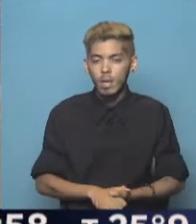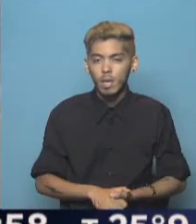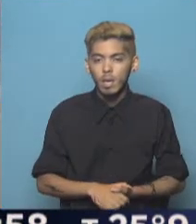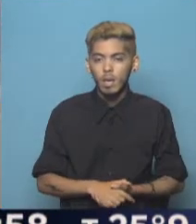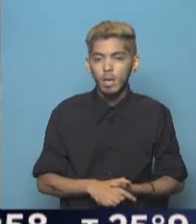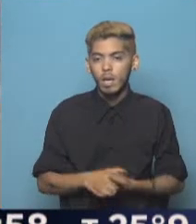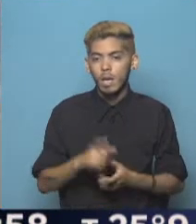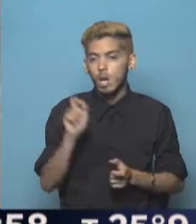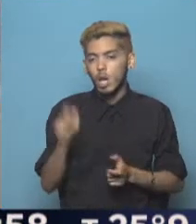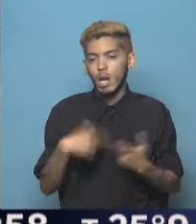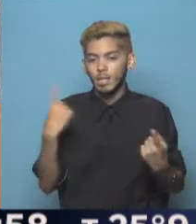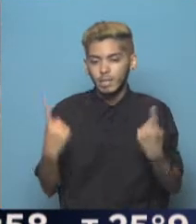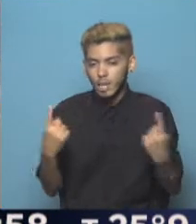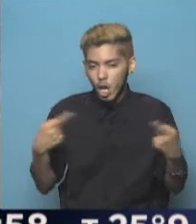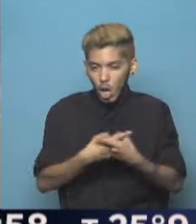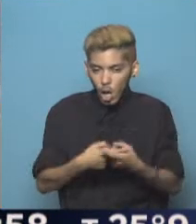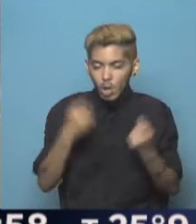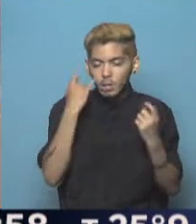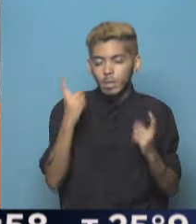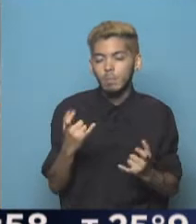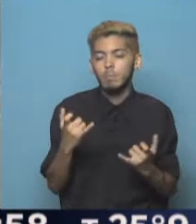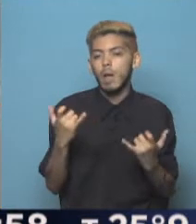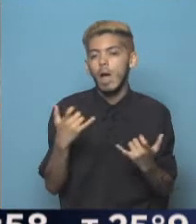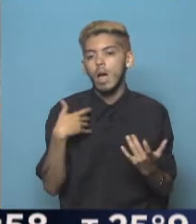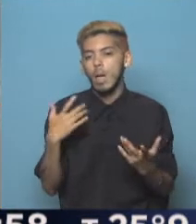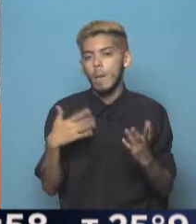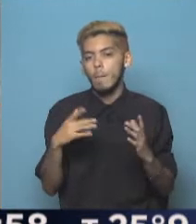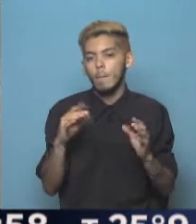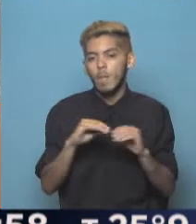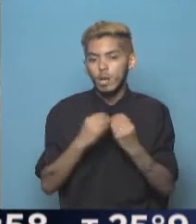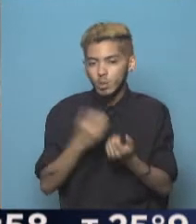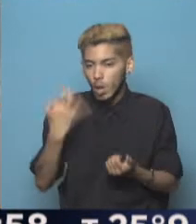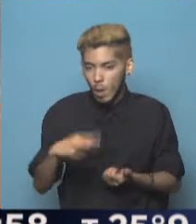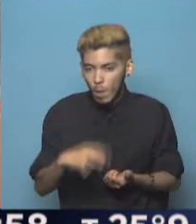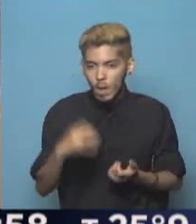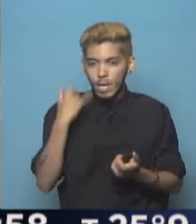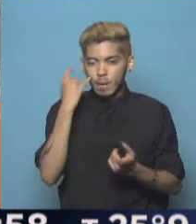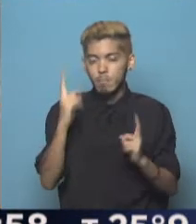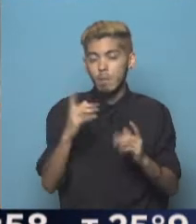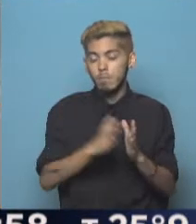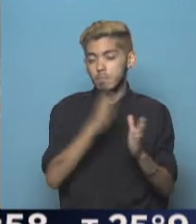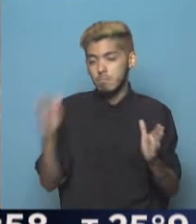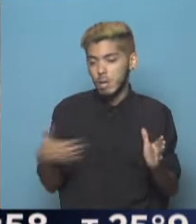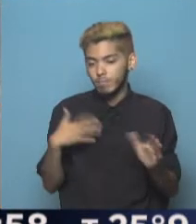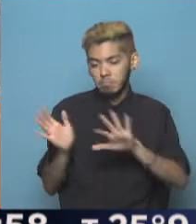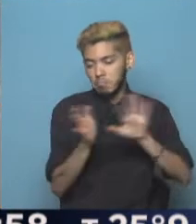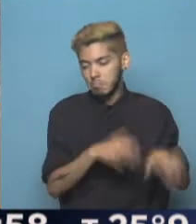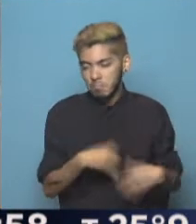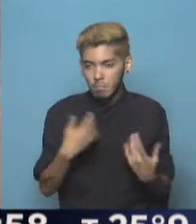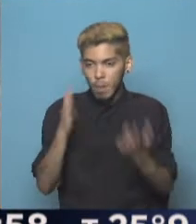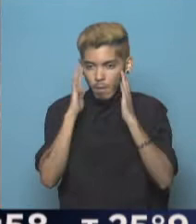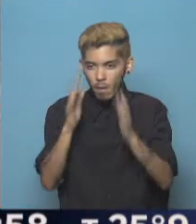superclásicos exigen resultados y las pretemporadas por ahí se dejan de lado. Entonces, nada, va a pasar no